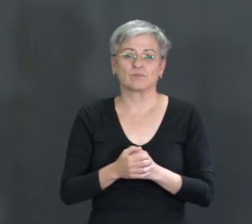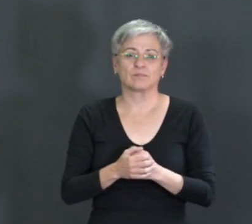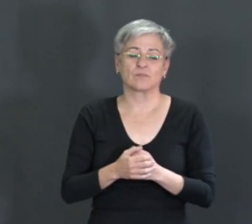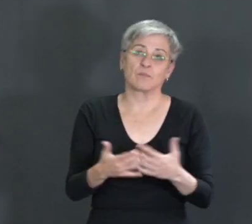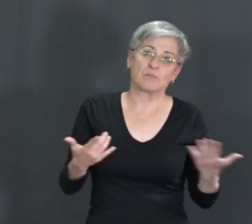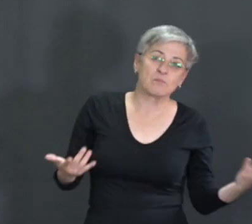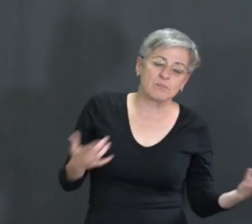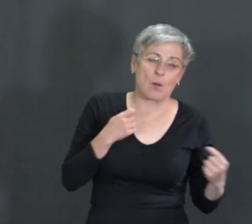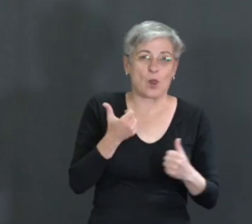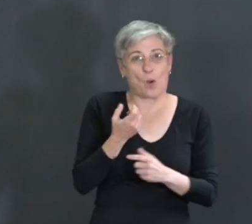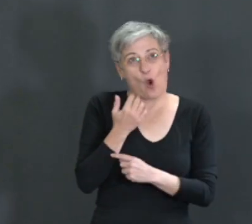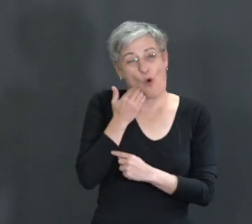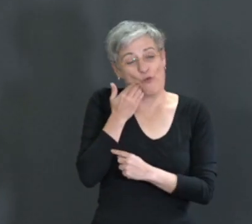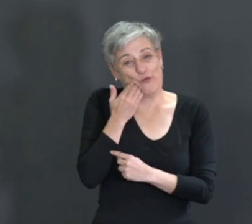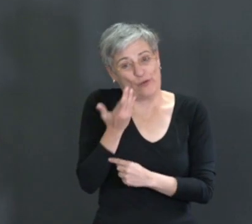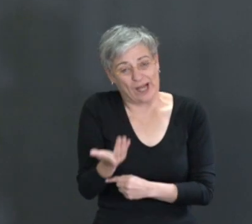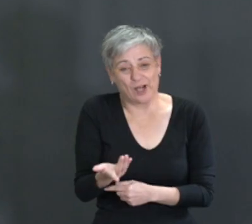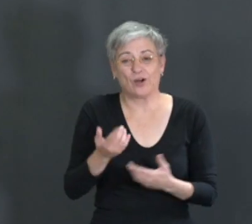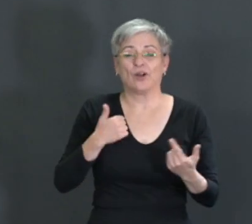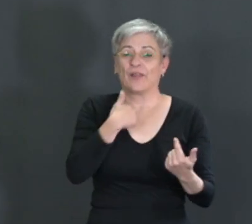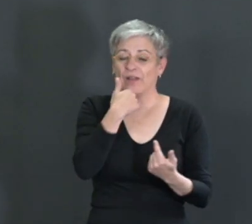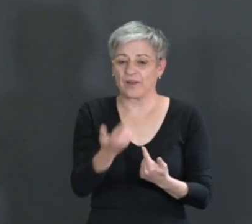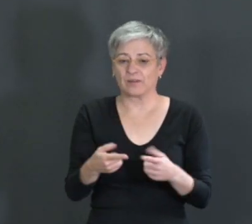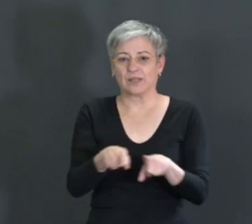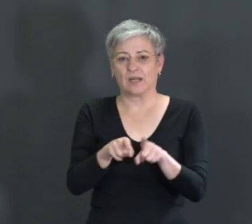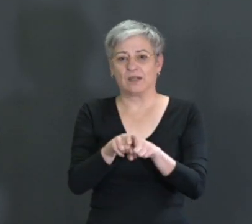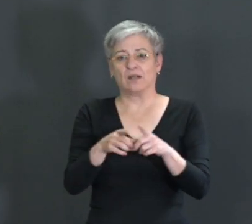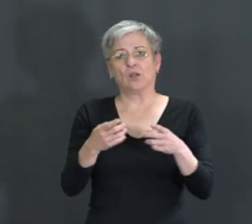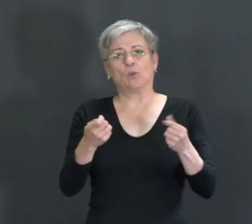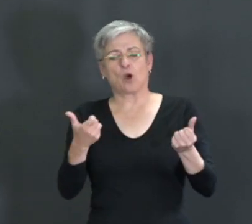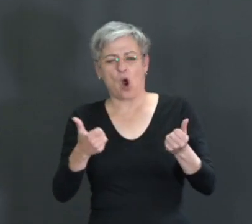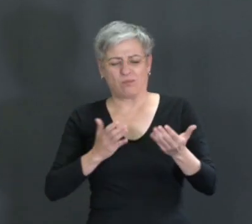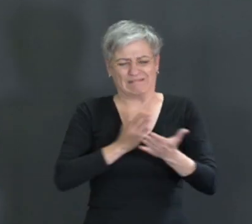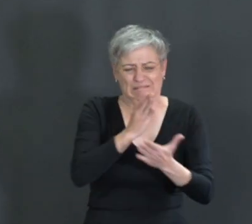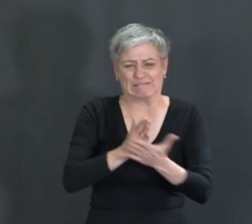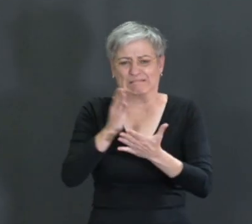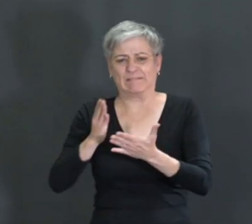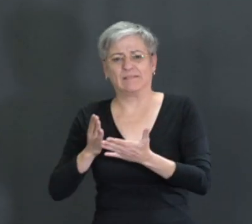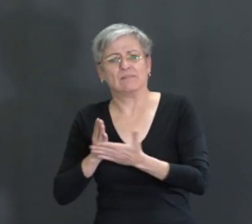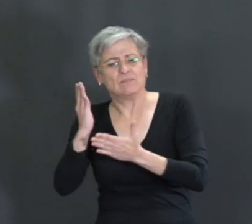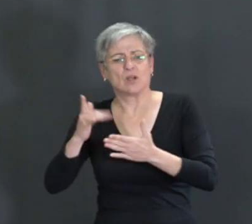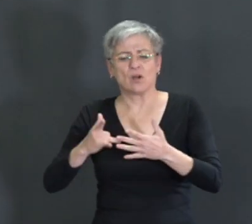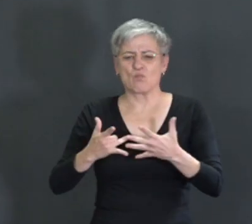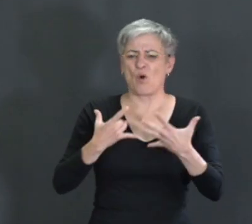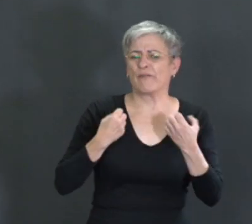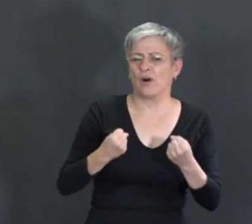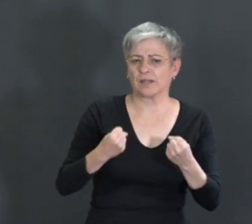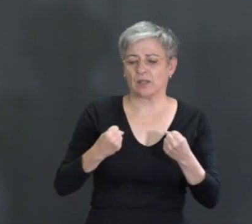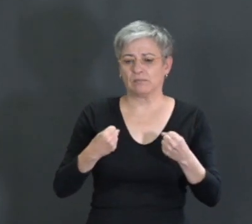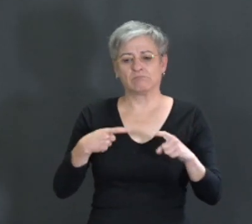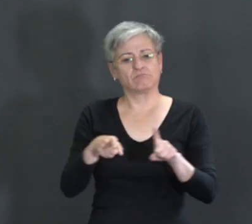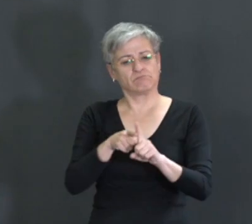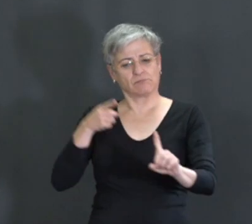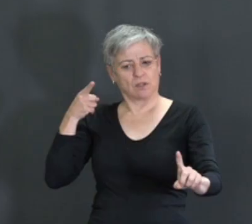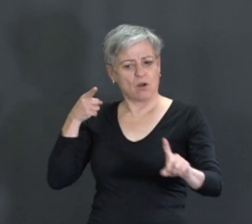feo decirlo por mi parte, de una forma muy disruptiva y muy fuerte. O sea, había una intención